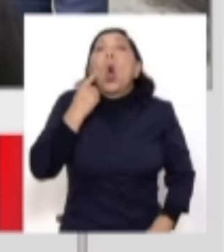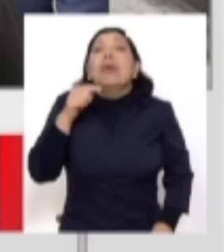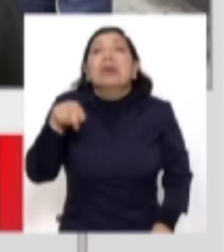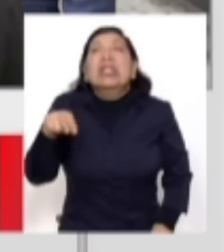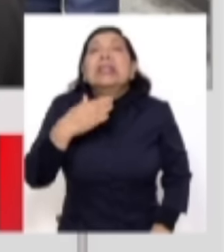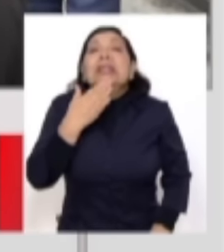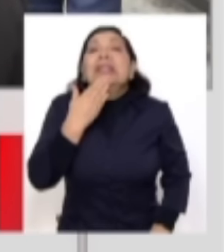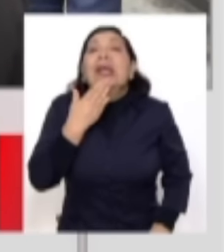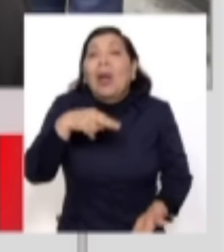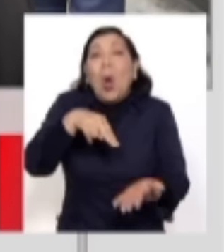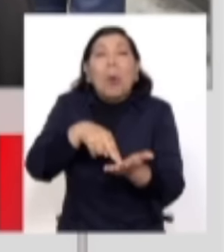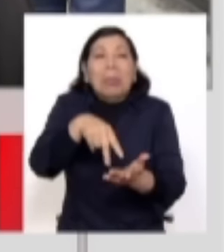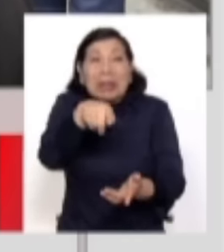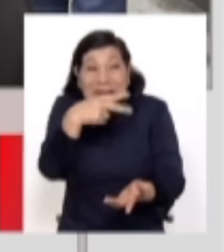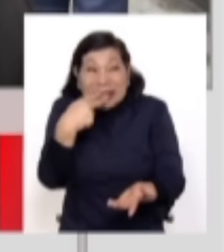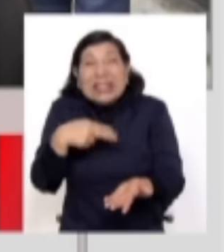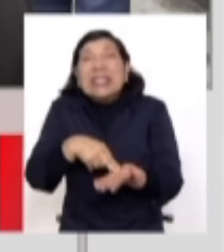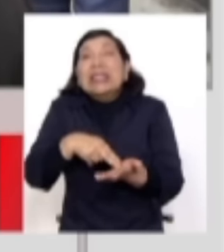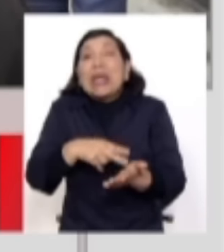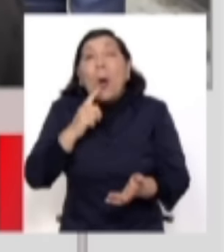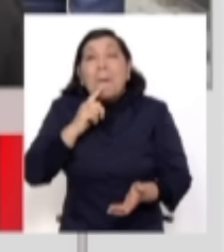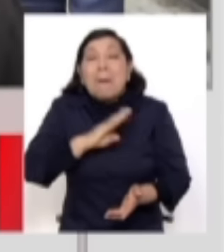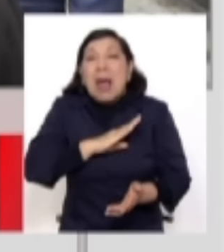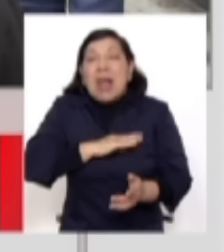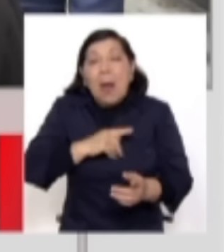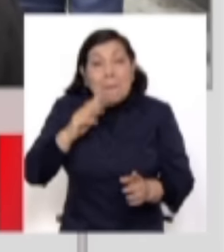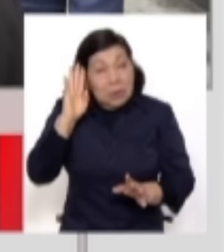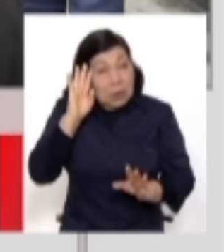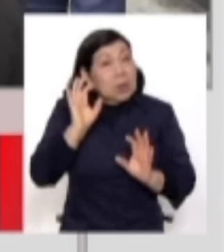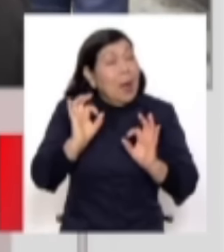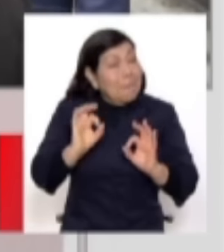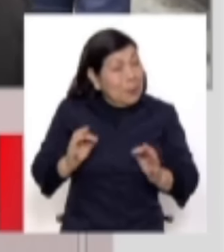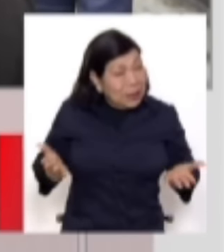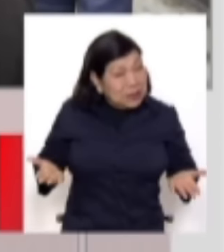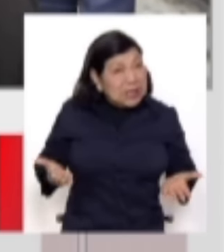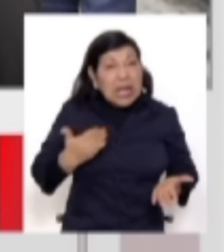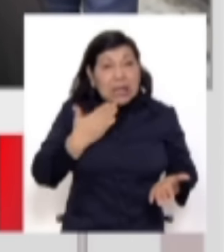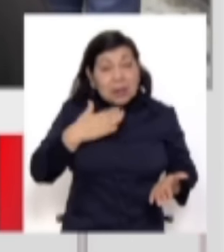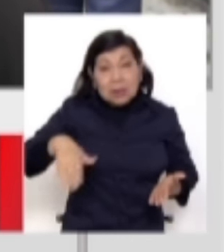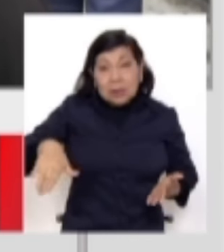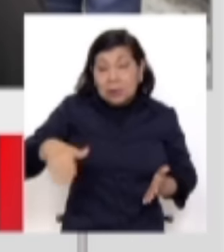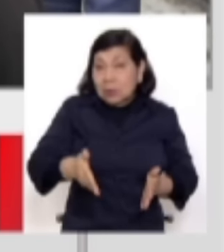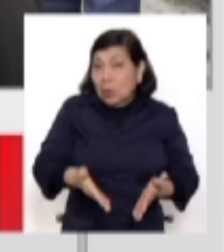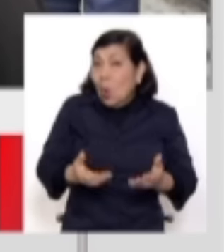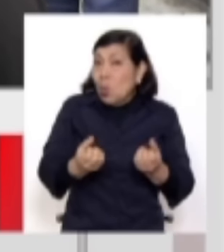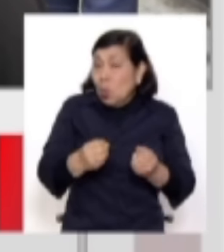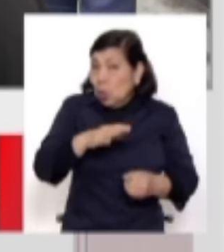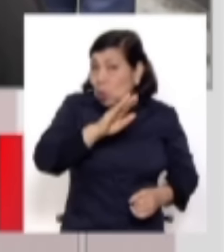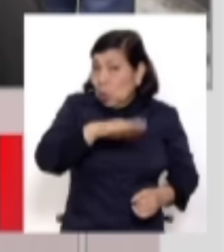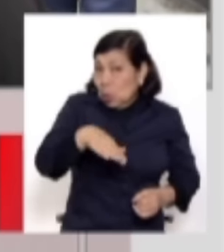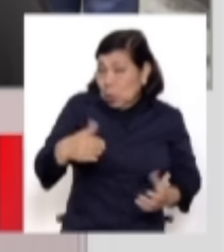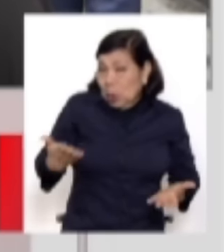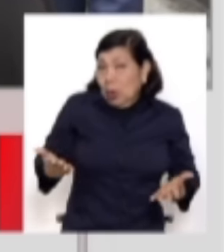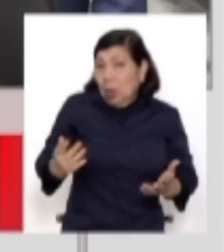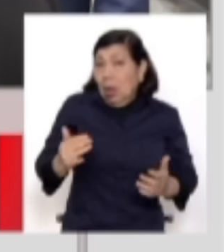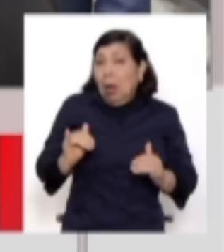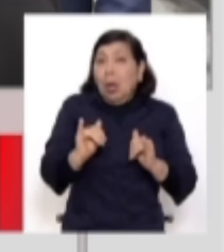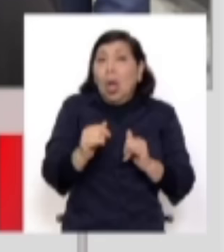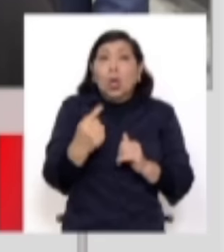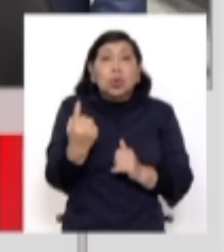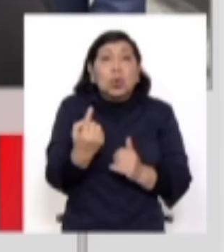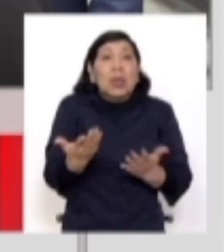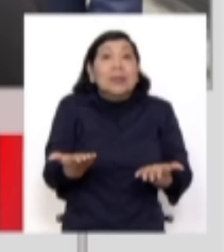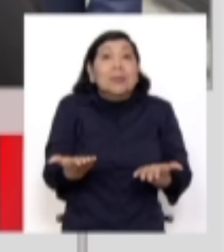está atrás de ellos, ¿no? ¿Quién está haciendo? Porque también corremos peligro aquí en el condominio, porque hay muchos niños que a veces se quedan